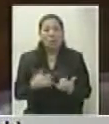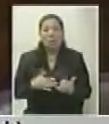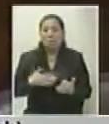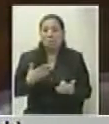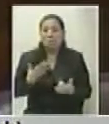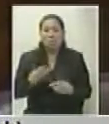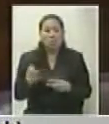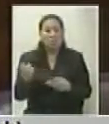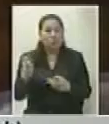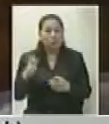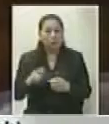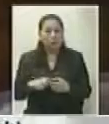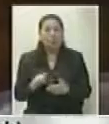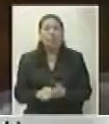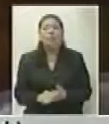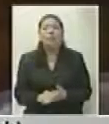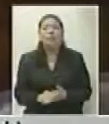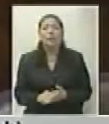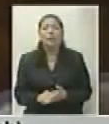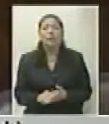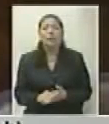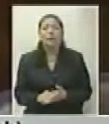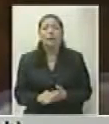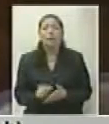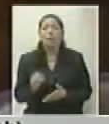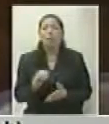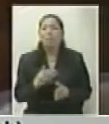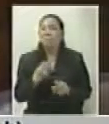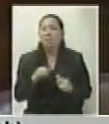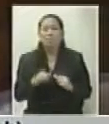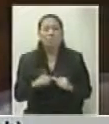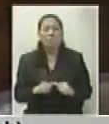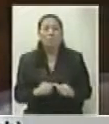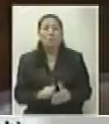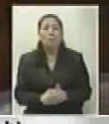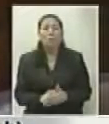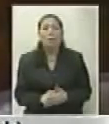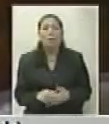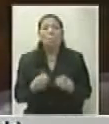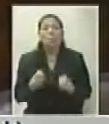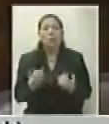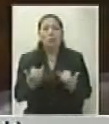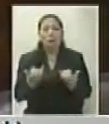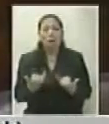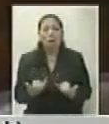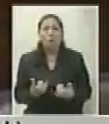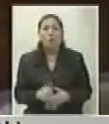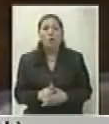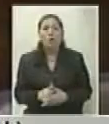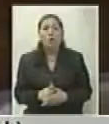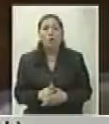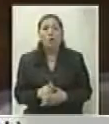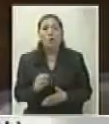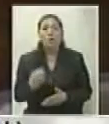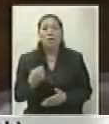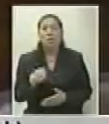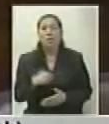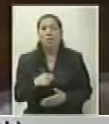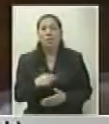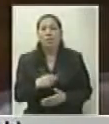puedan inhabilitar definitivamente o de manera perpetua. Porque hoy en día, presidente, si